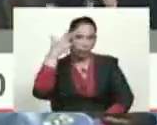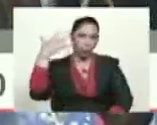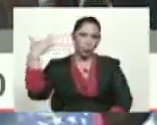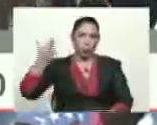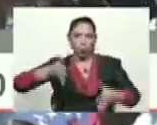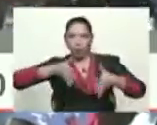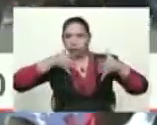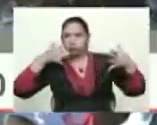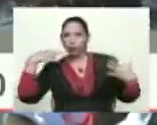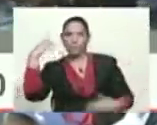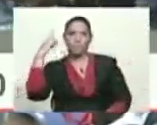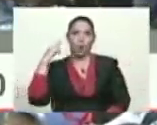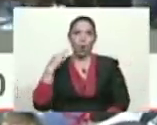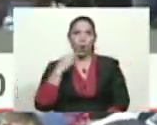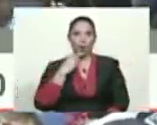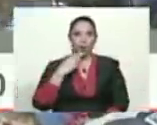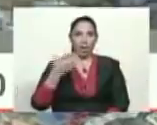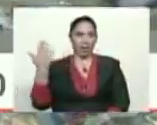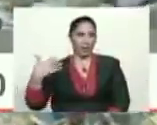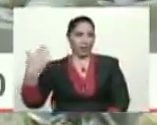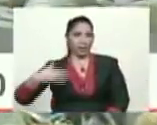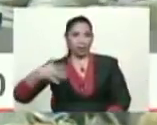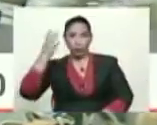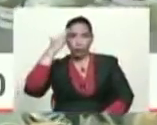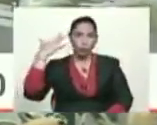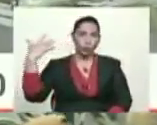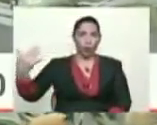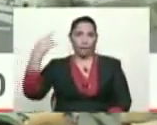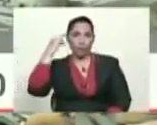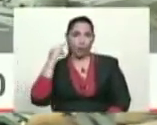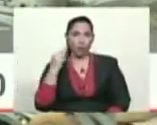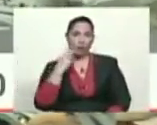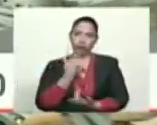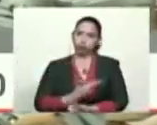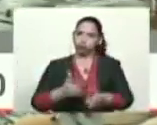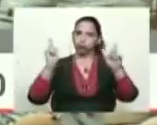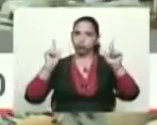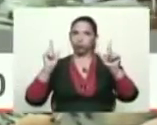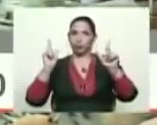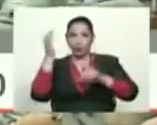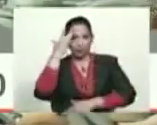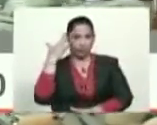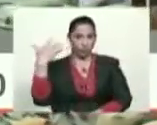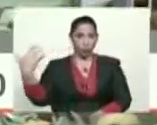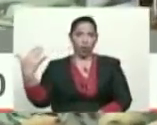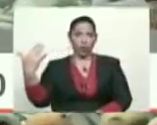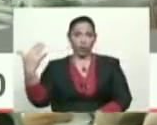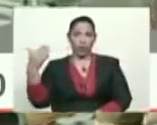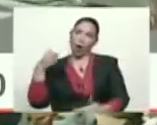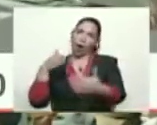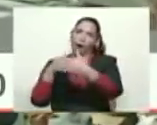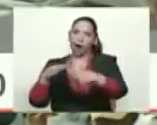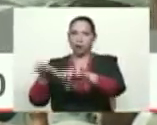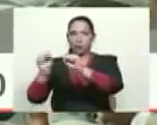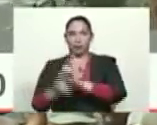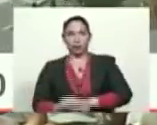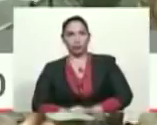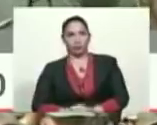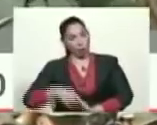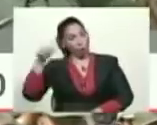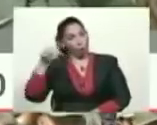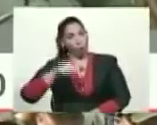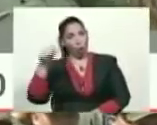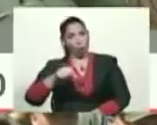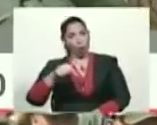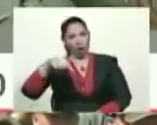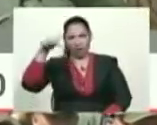bolivariano, de aquel sueño bolivariano de libertad, de un sueño bolivariano antiimperialista. Y hoy, aquí